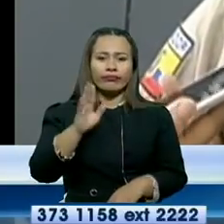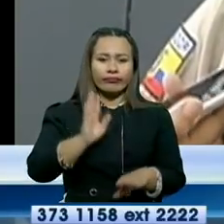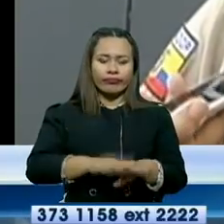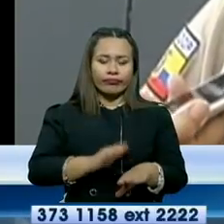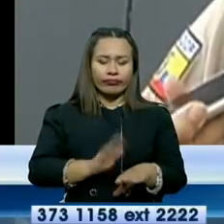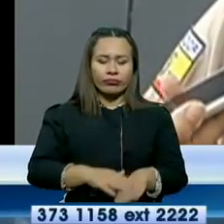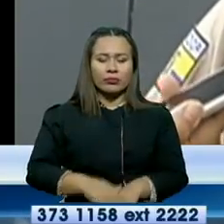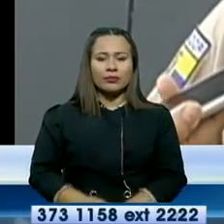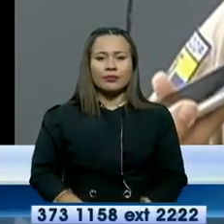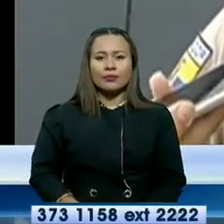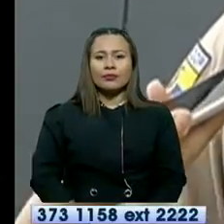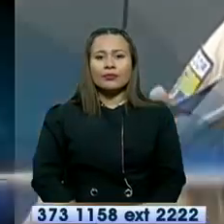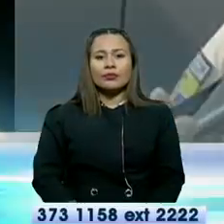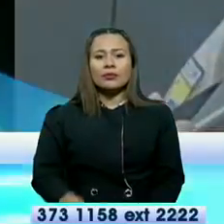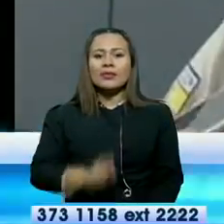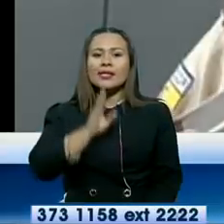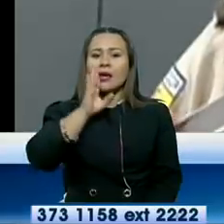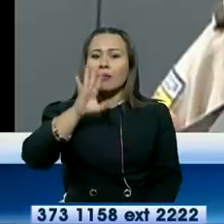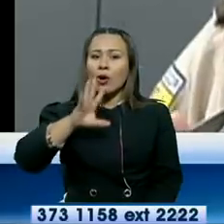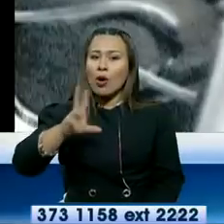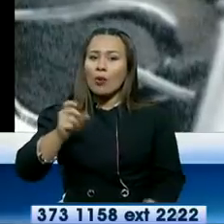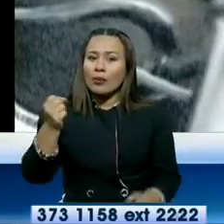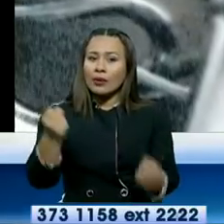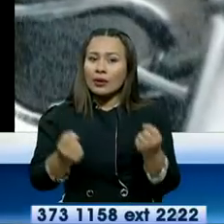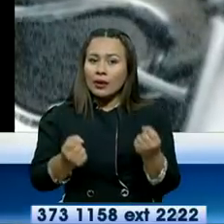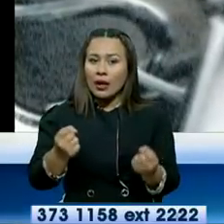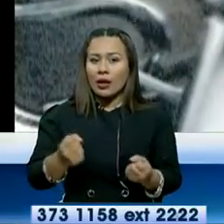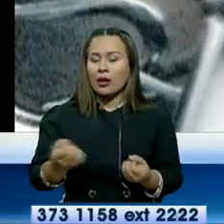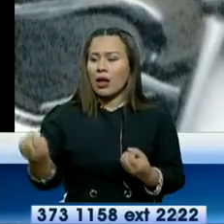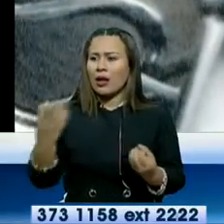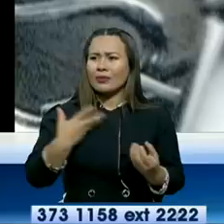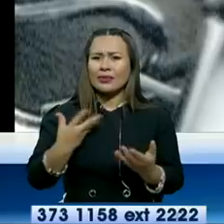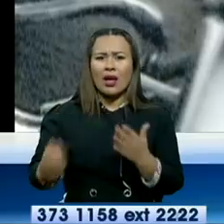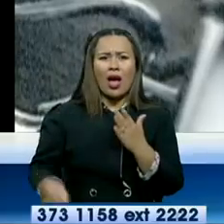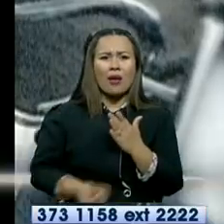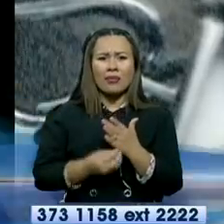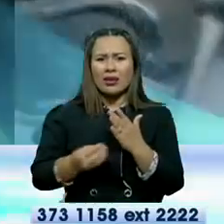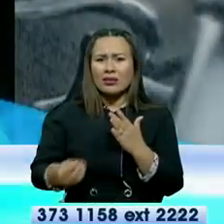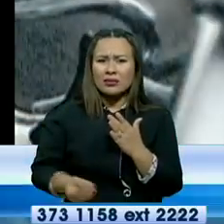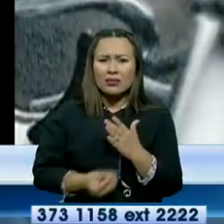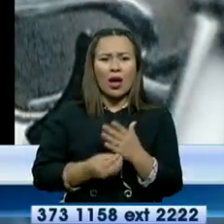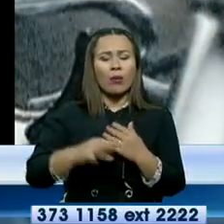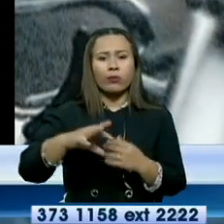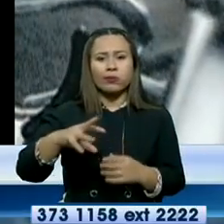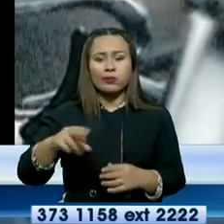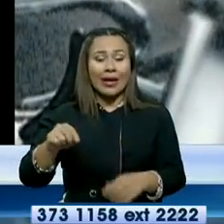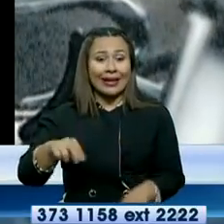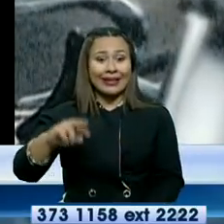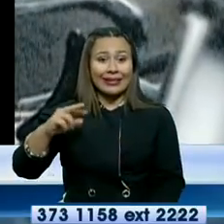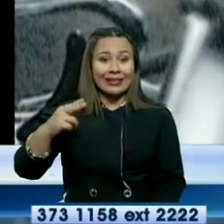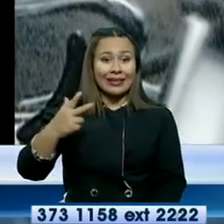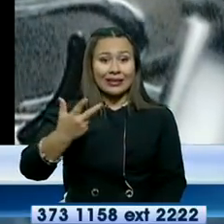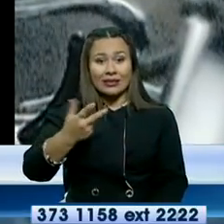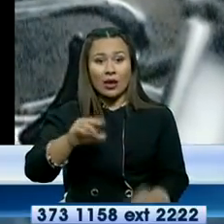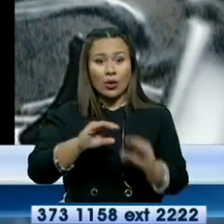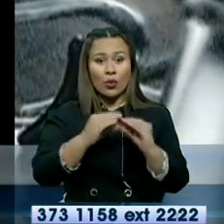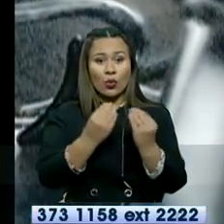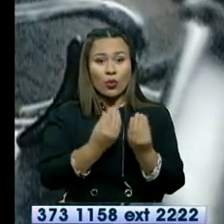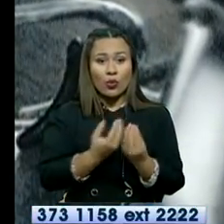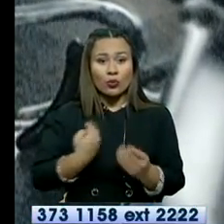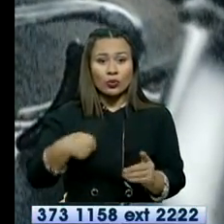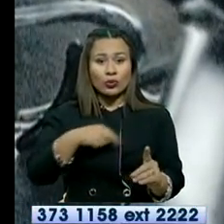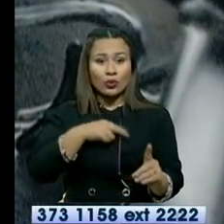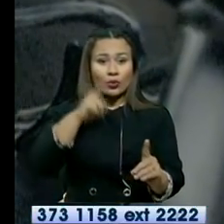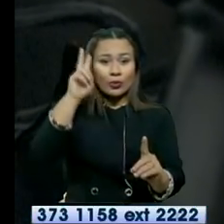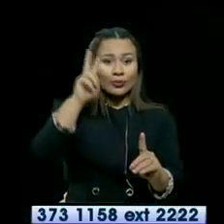sí, la modalidad del robo a vehículos se nos ha incrementado, es por eso que nosotros, esta es la tercera banda delincuencial que es